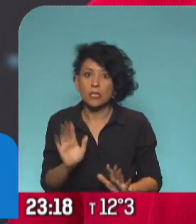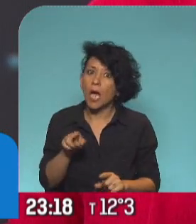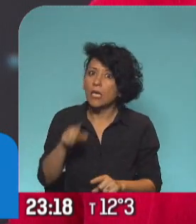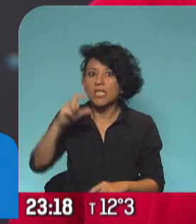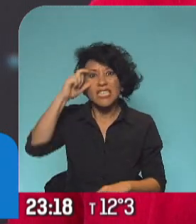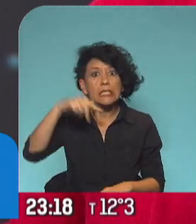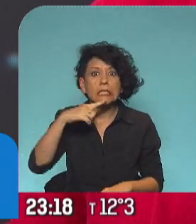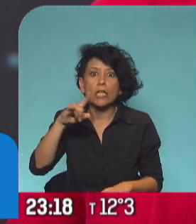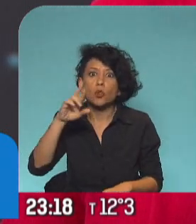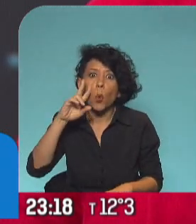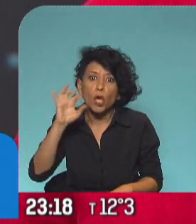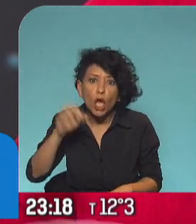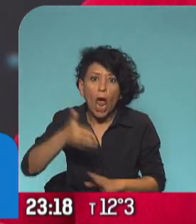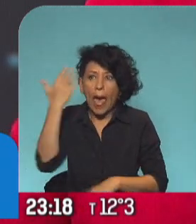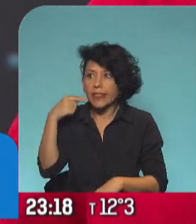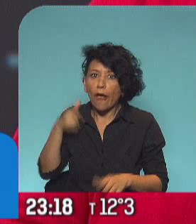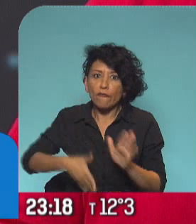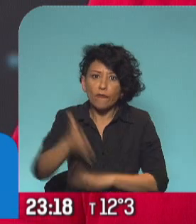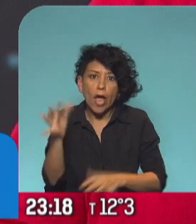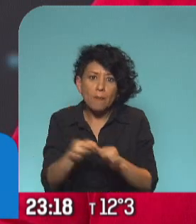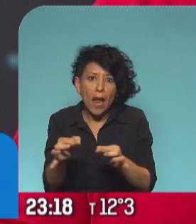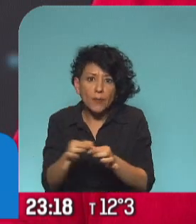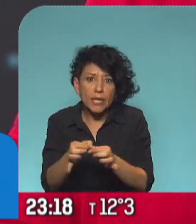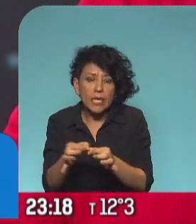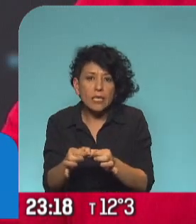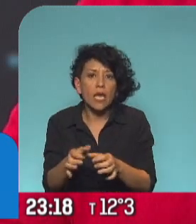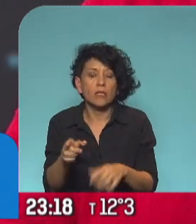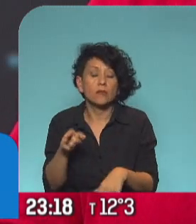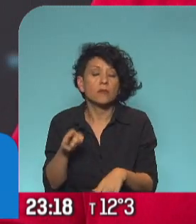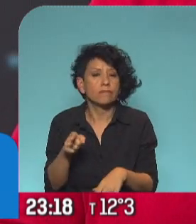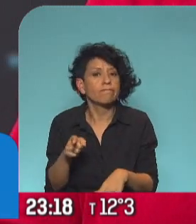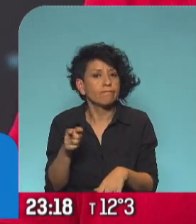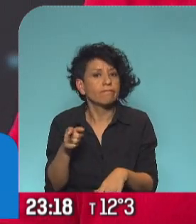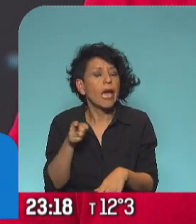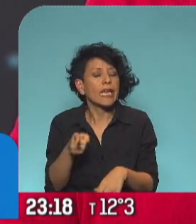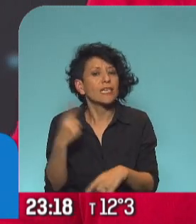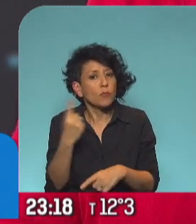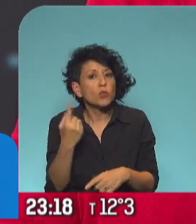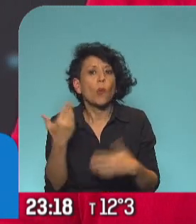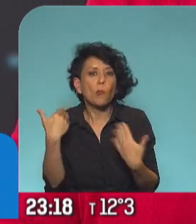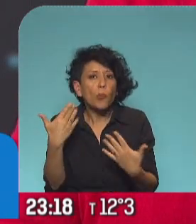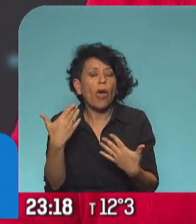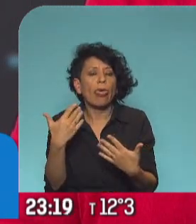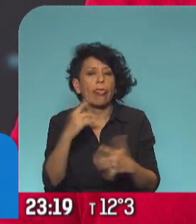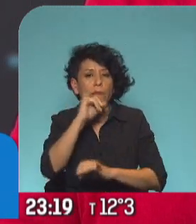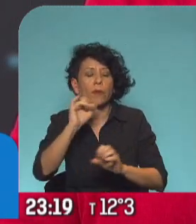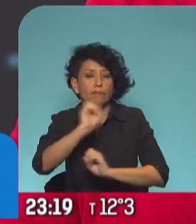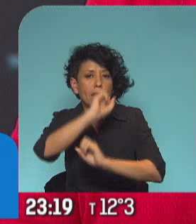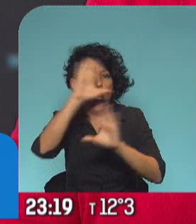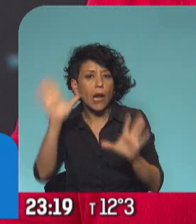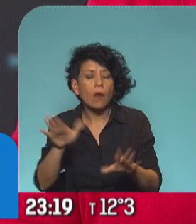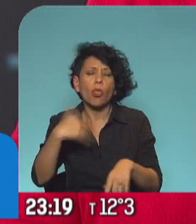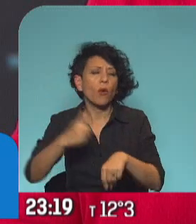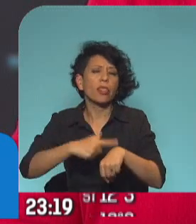que es veterano de Malvinas, fue quizás su minuto donde pudo plasmar con más claridad, porque después, bueno, se pasaba